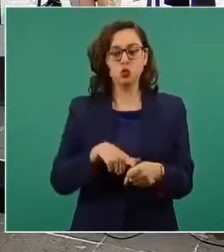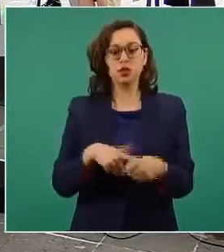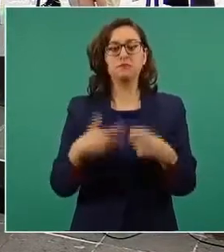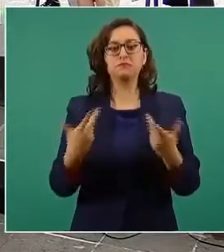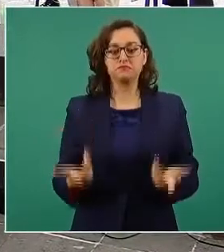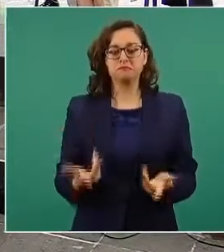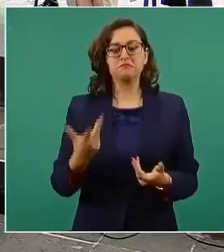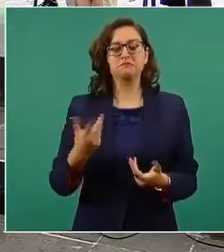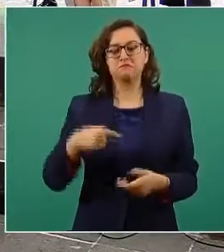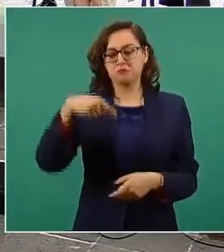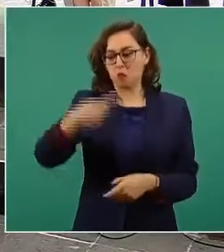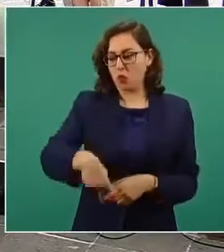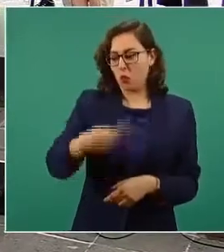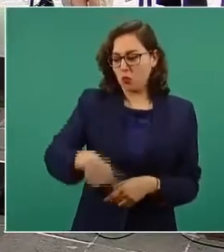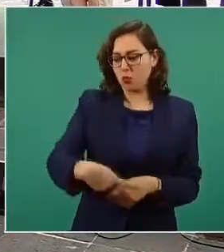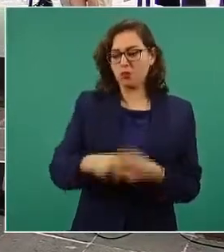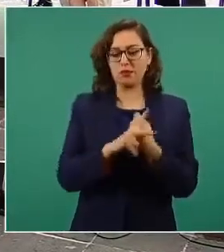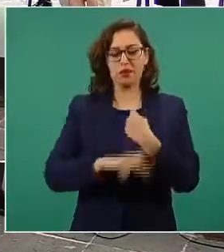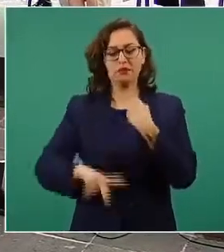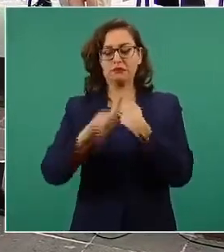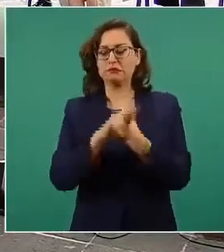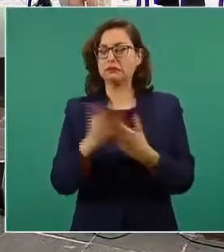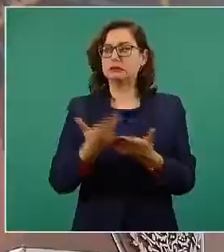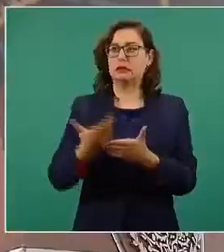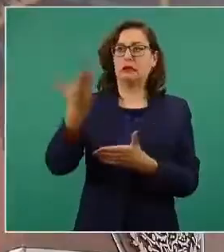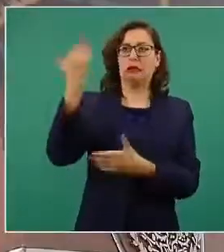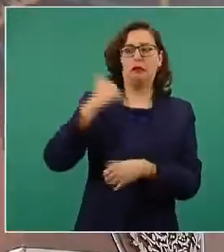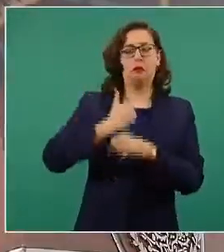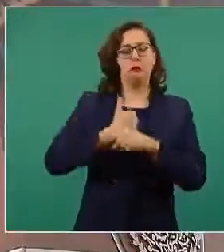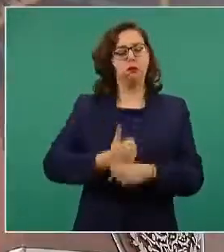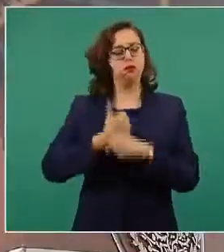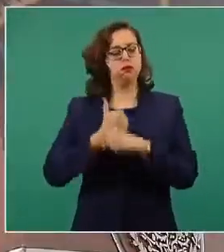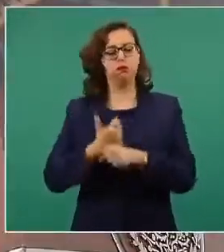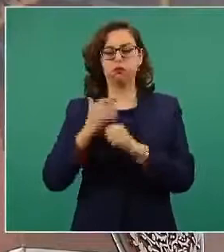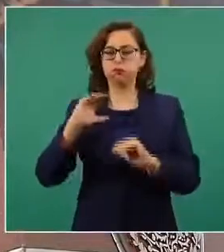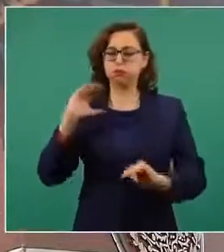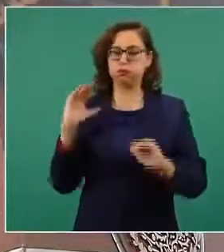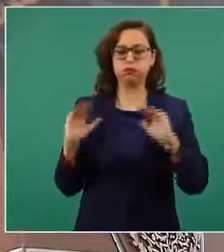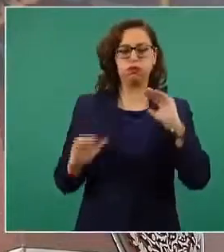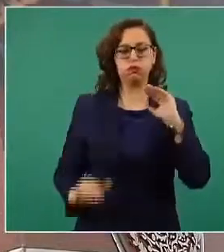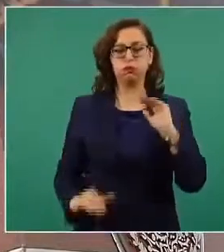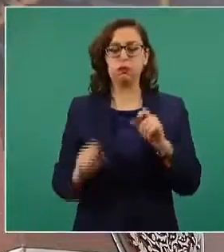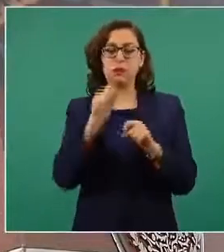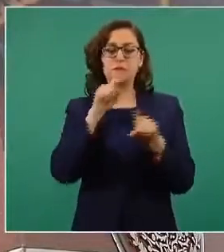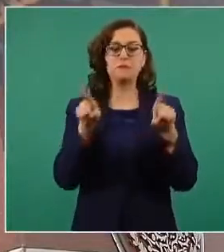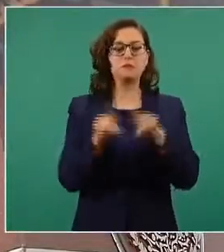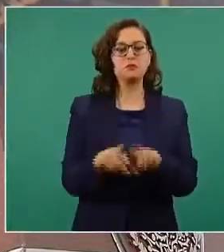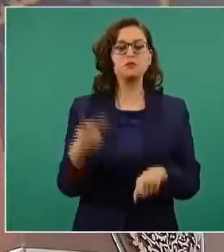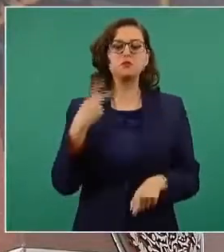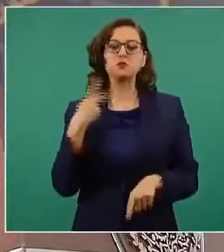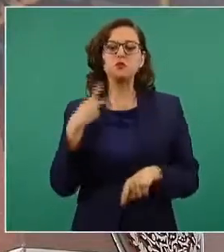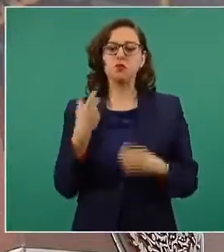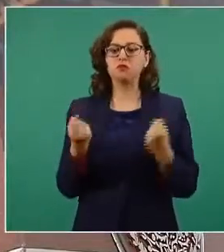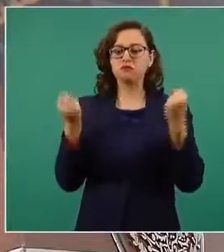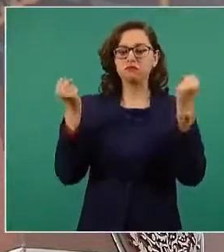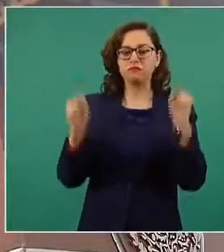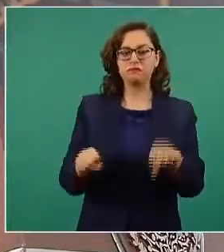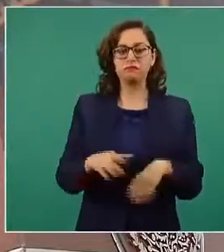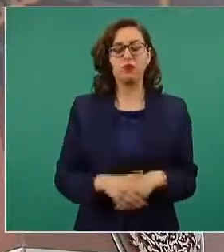a nuestras naciones que sufrieron tanto con la desigualdad y como al autoritarismo. Como dijo una